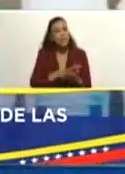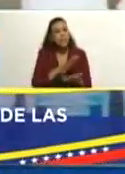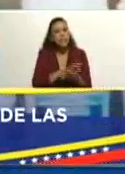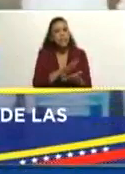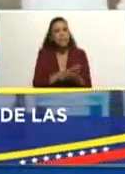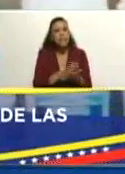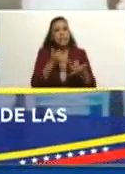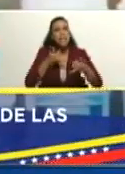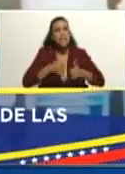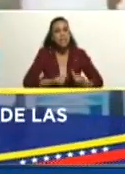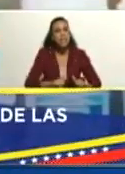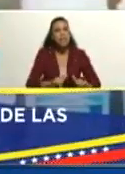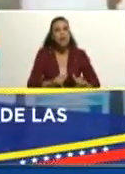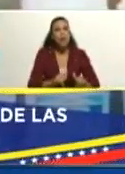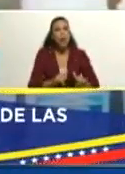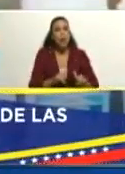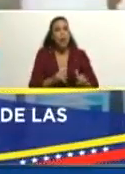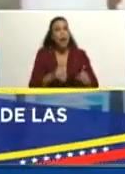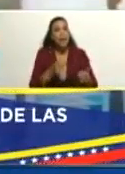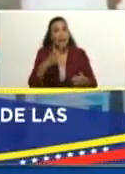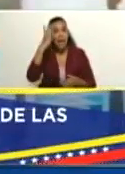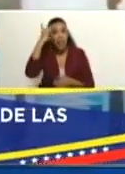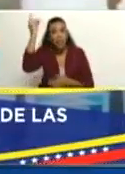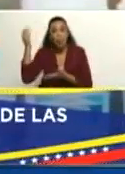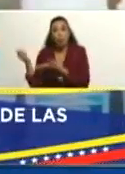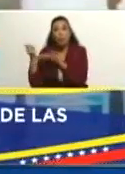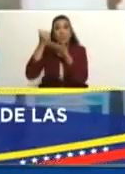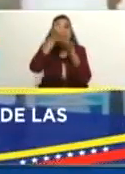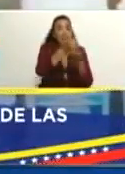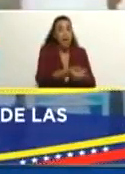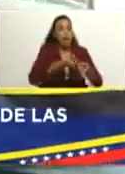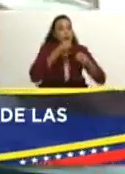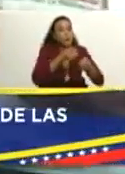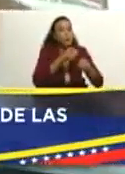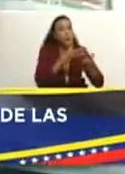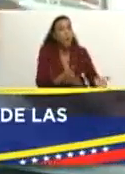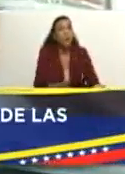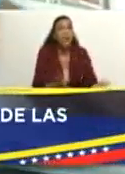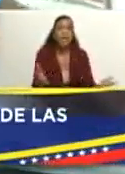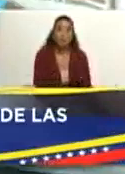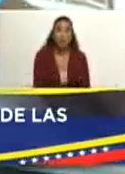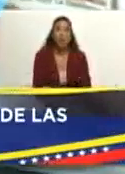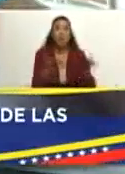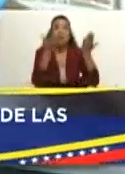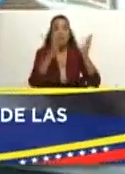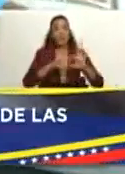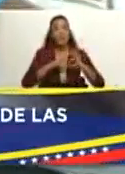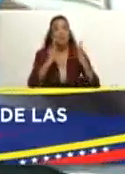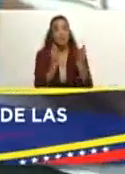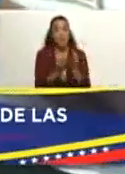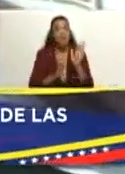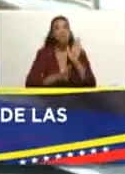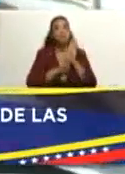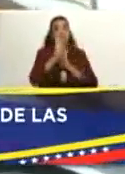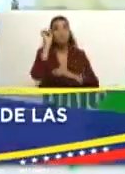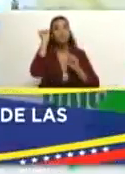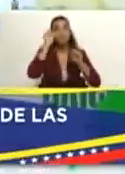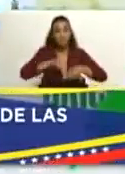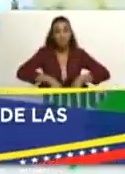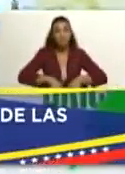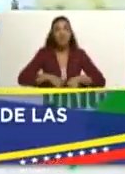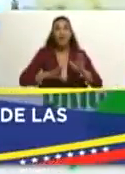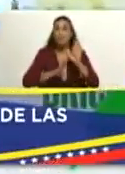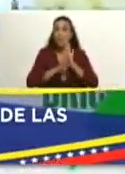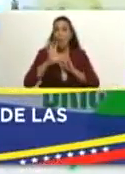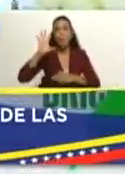muchachos, que Dios proveerá. Dios proveerá. Y salimos adelante como familia. Y vamos a salir adelante